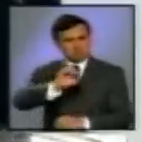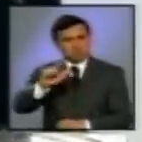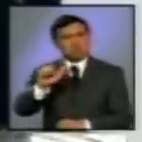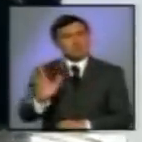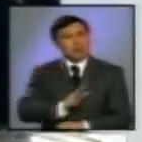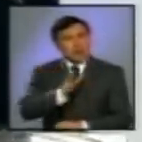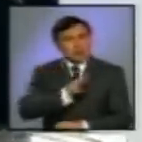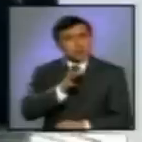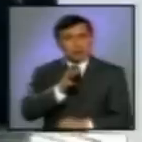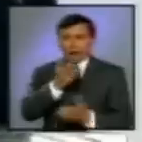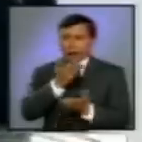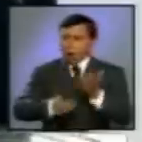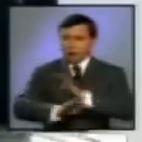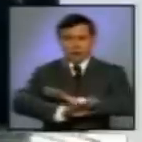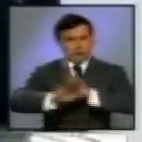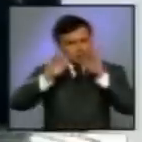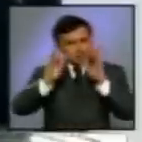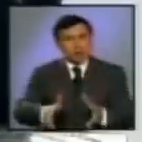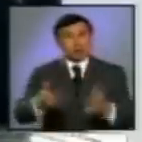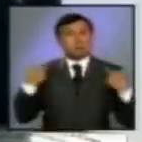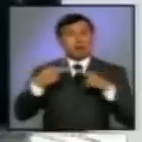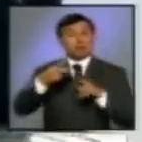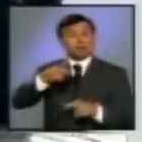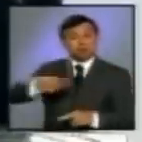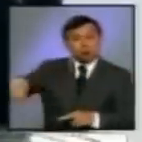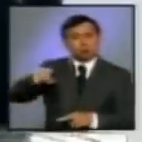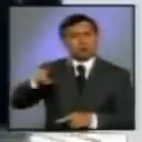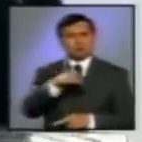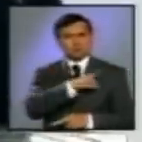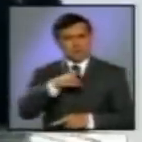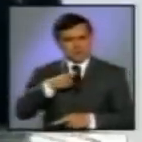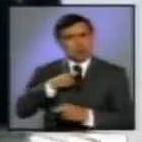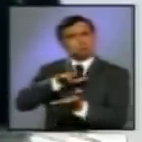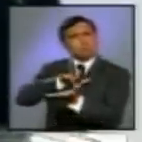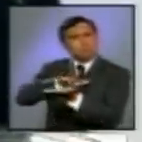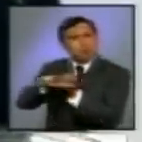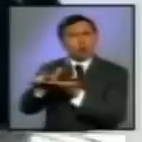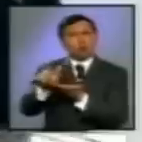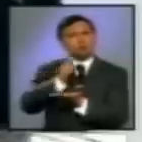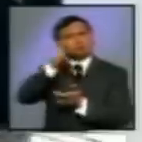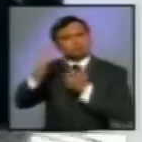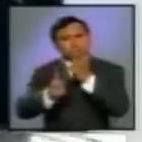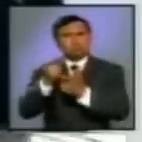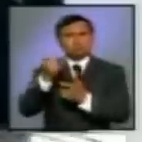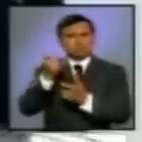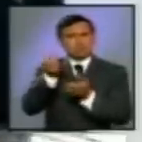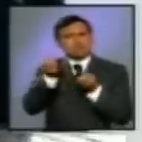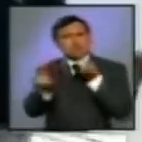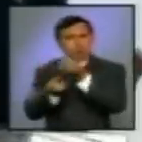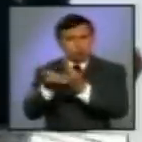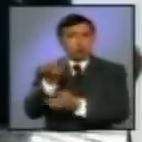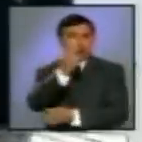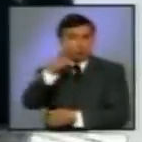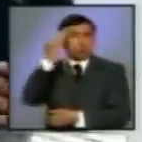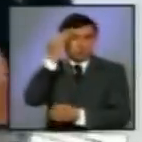de la evaluación y de la libertad tengan los incentivos y los reconocimientos que sin duda se merecen. Por